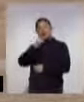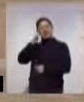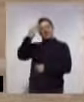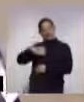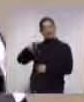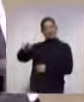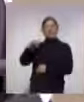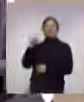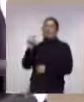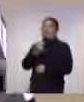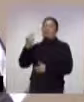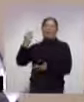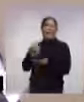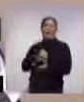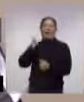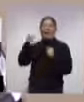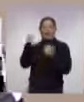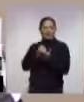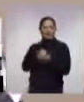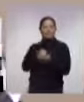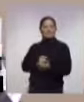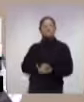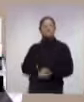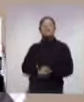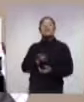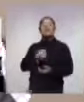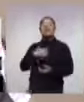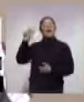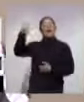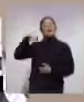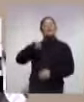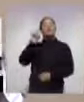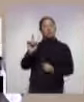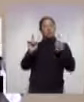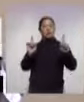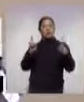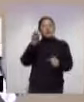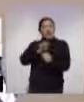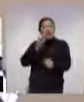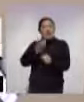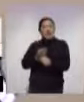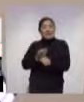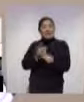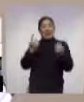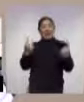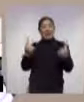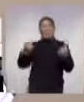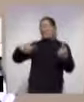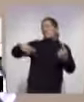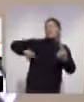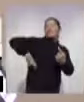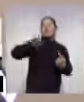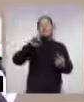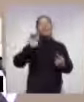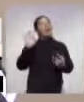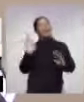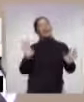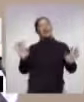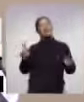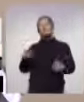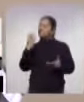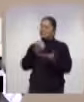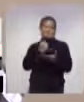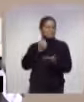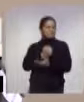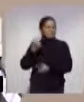obligado ganar. Sí, el partido de ida quedamos 1-1 y ahorita en los últimos minutos metimos el gol del gane. Teníamos que ganar sí o sí